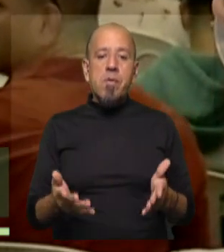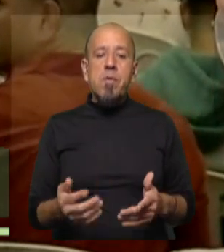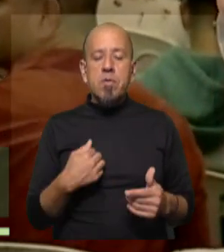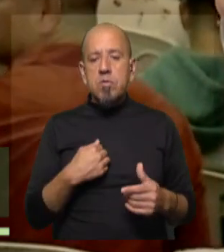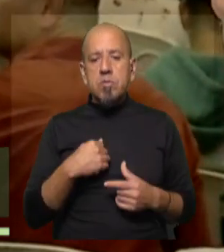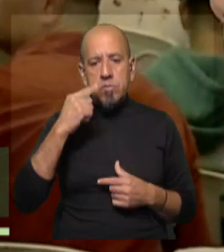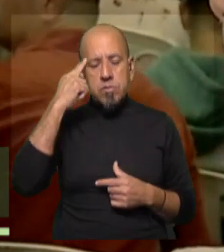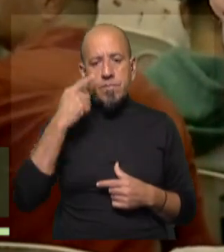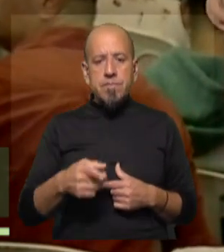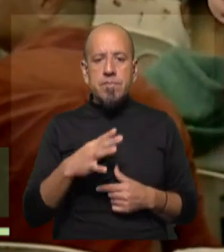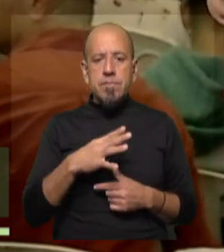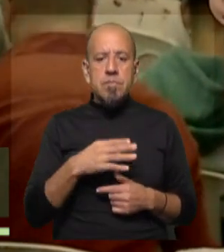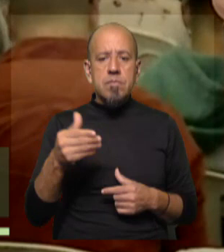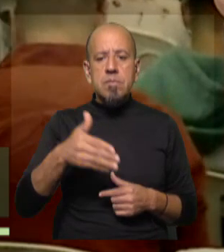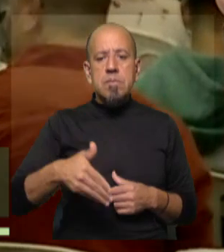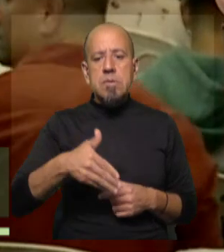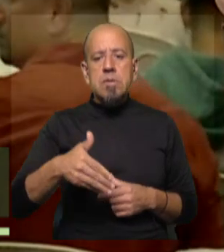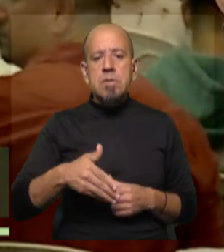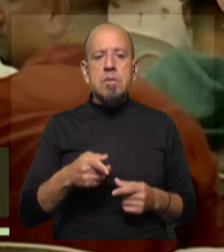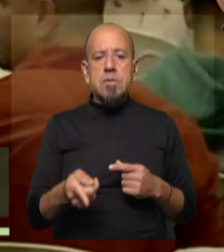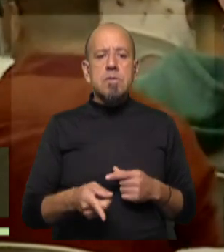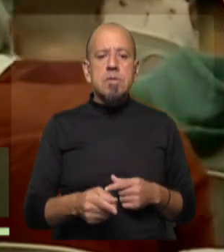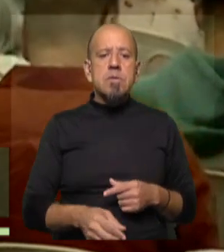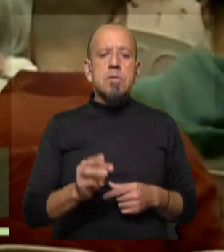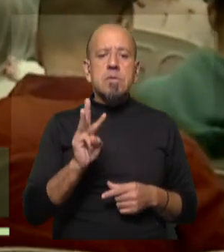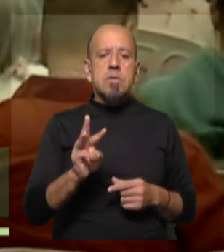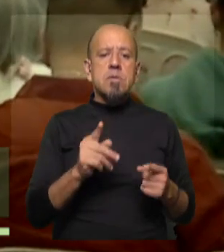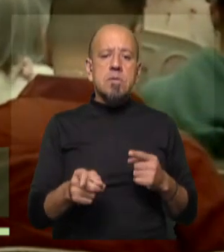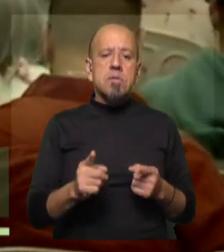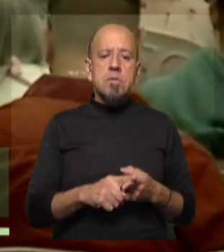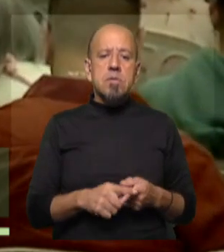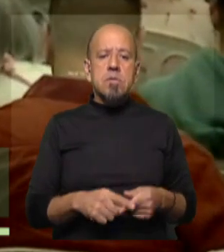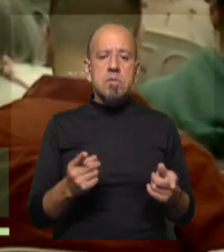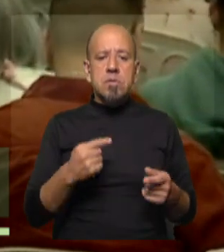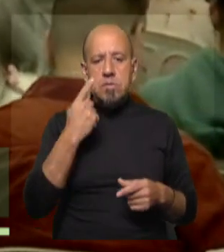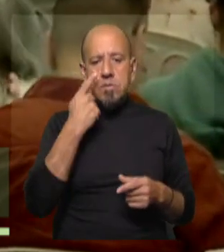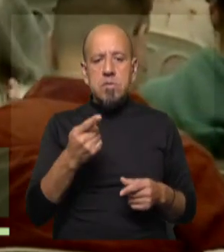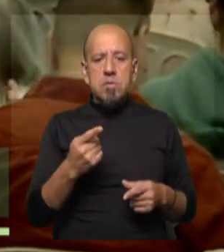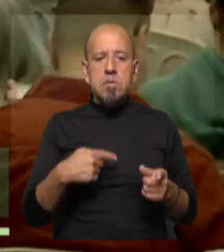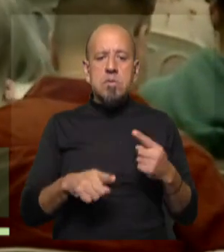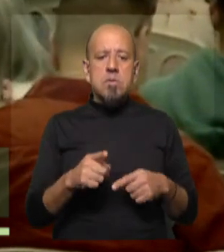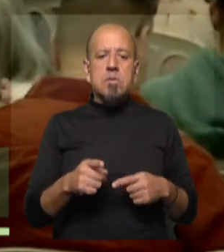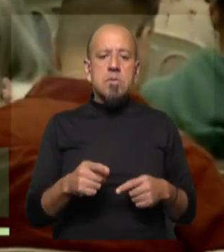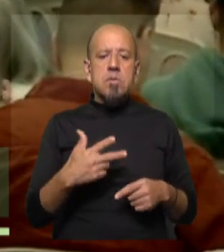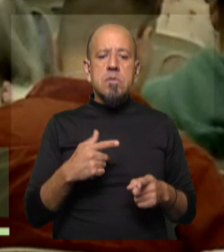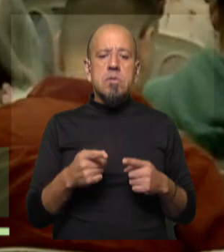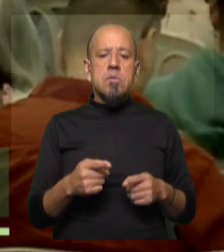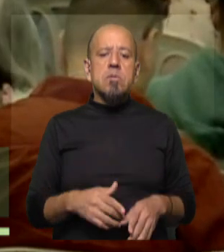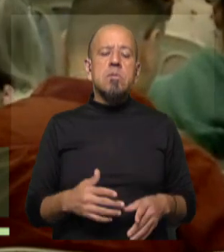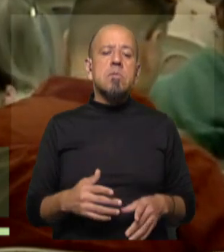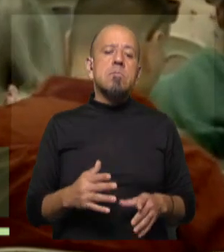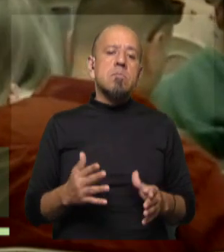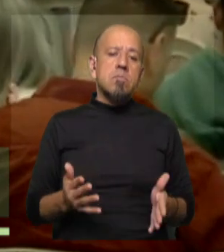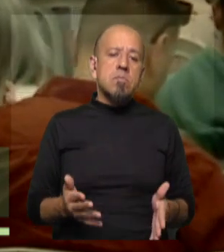convicción. Y acá hay militancia. Y los wilsonistas somos militantes y nos van a ver en todos lados, con humildad. Capaz que